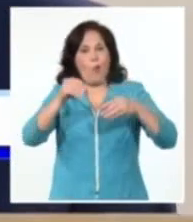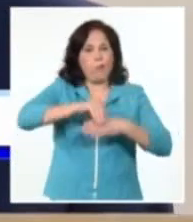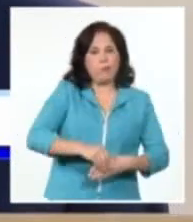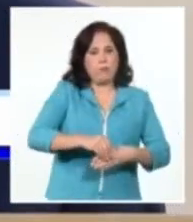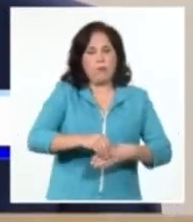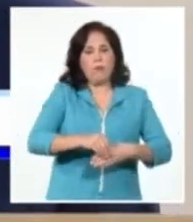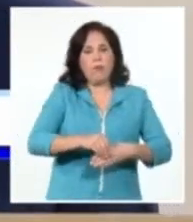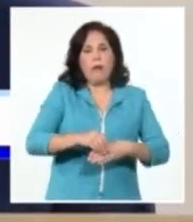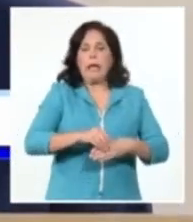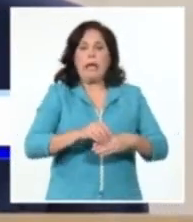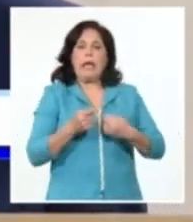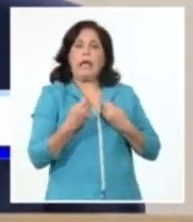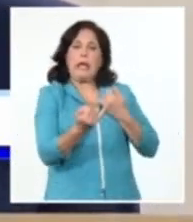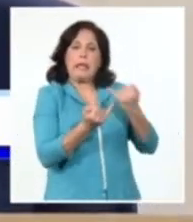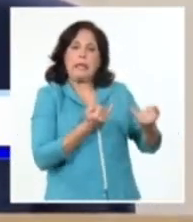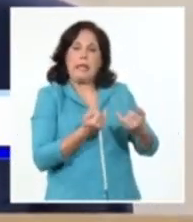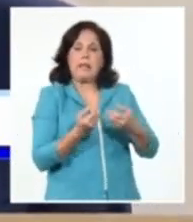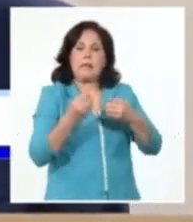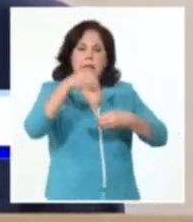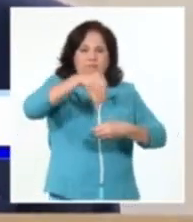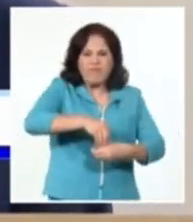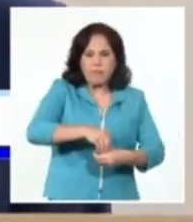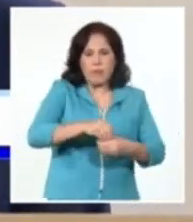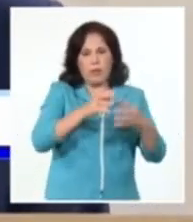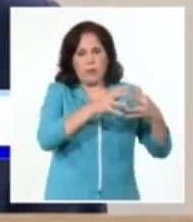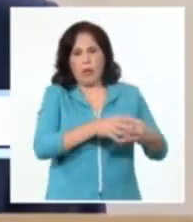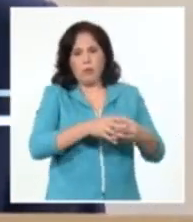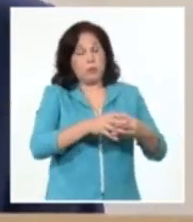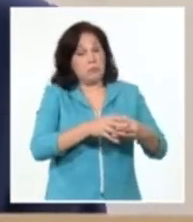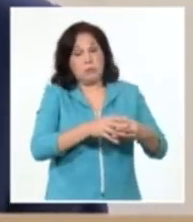a intereses geopolíticos de gobiernos poderosos.